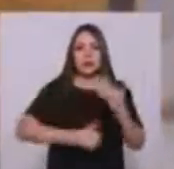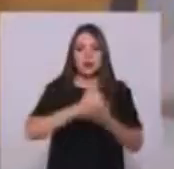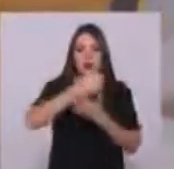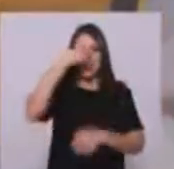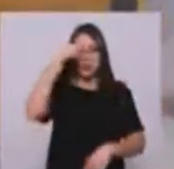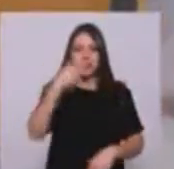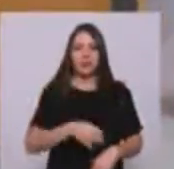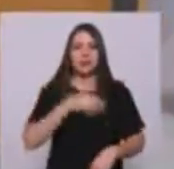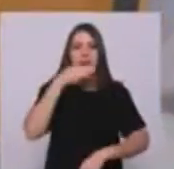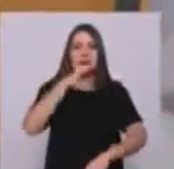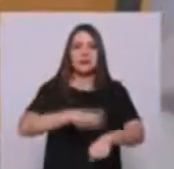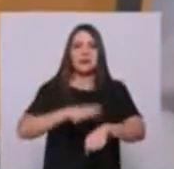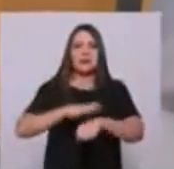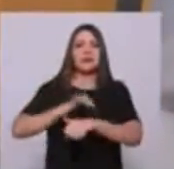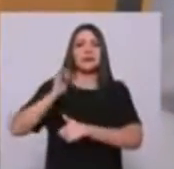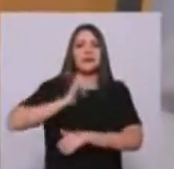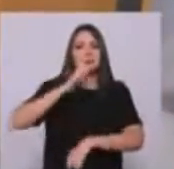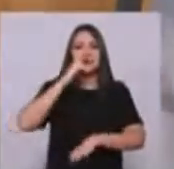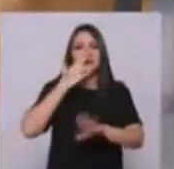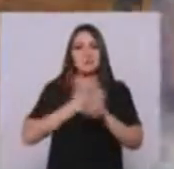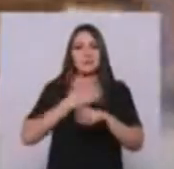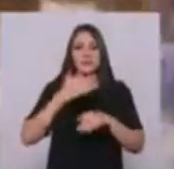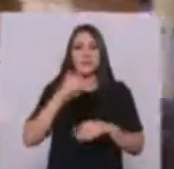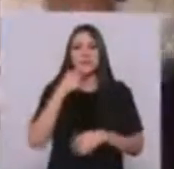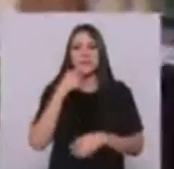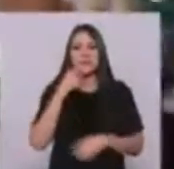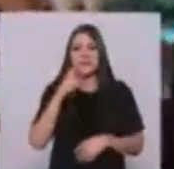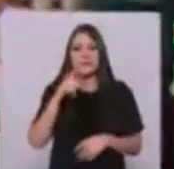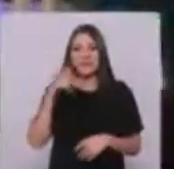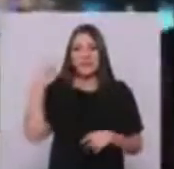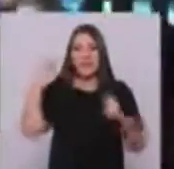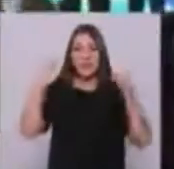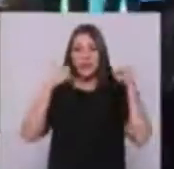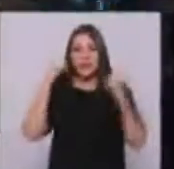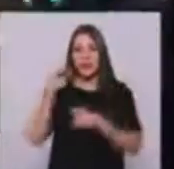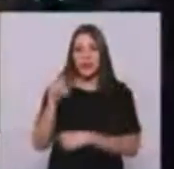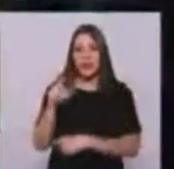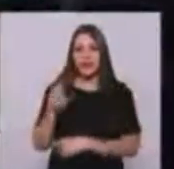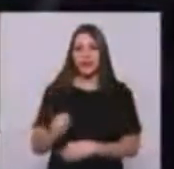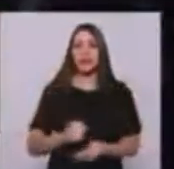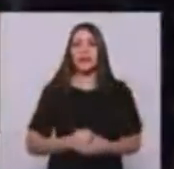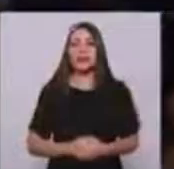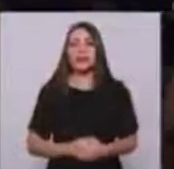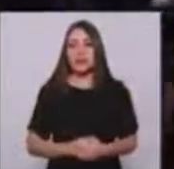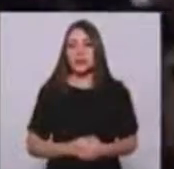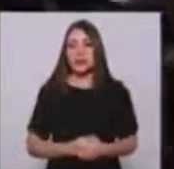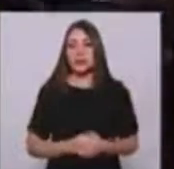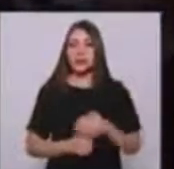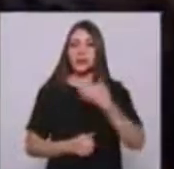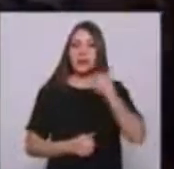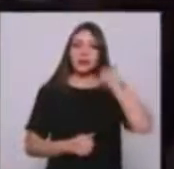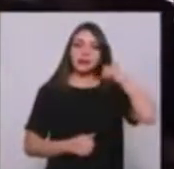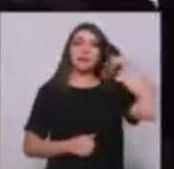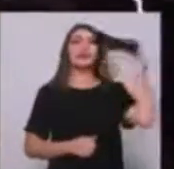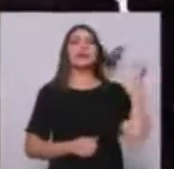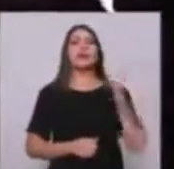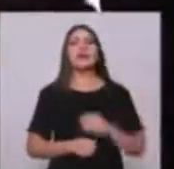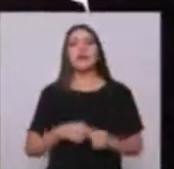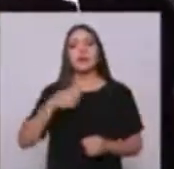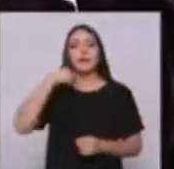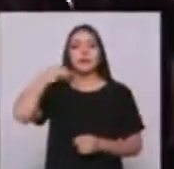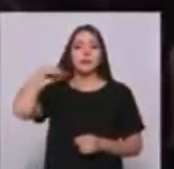señaló el titular de Turismo, Carlos McKinley. En la cámara, Javier Cordero. Para 21 Noticias, Enrique Muñiz.